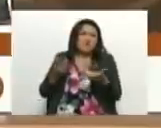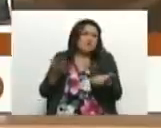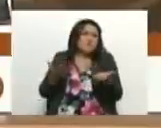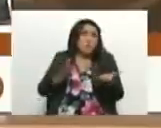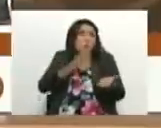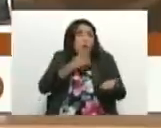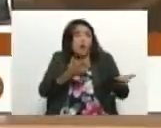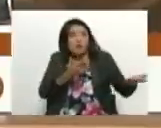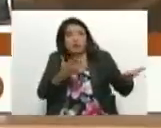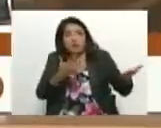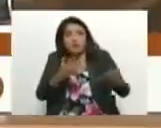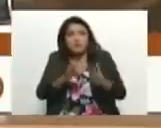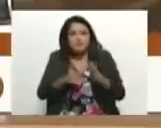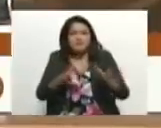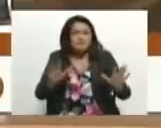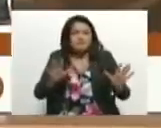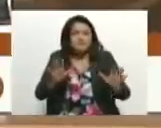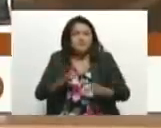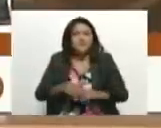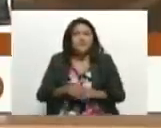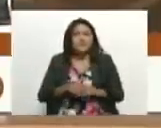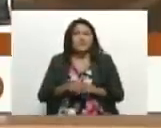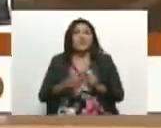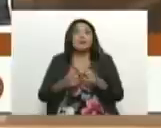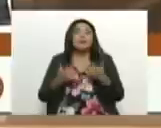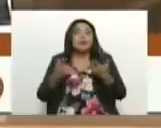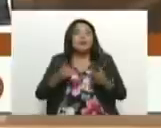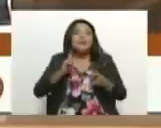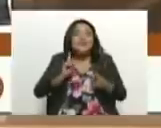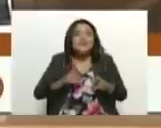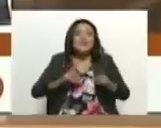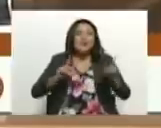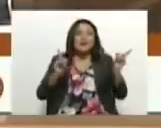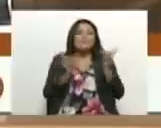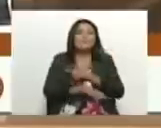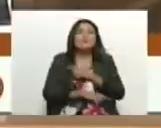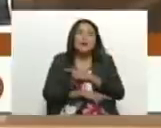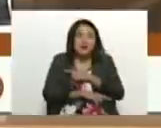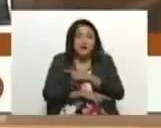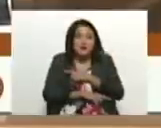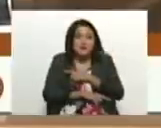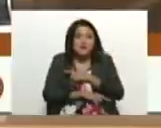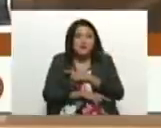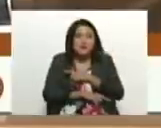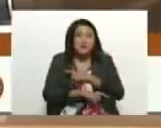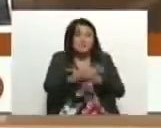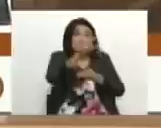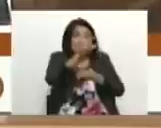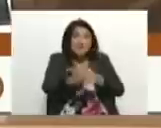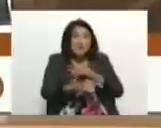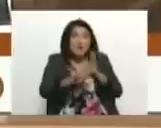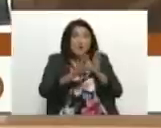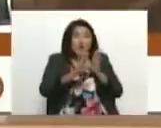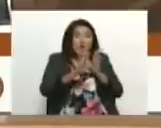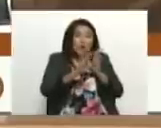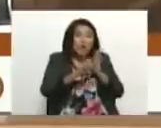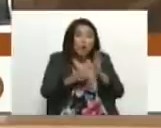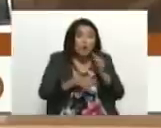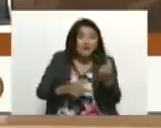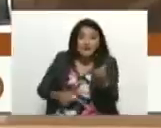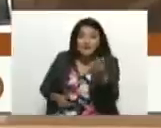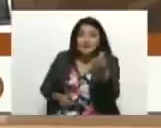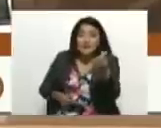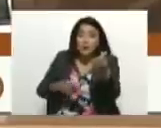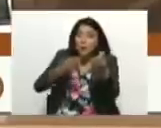Nosotros tenemos que ir exactamente hacia lo contrario. Que el que se robe un solo bolívar del erario